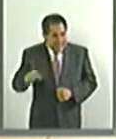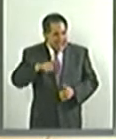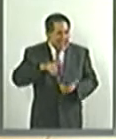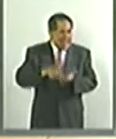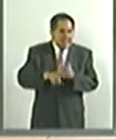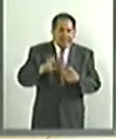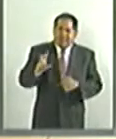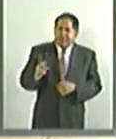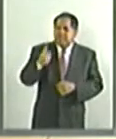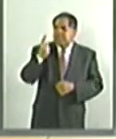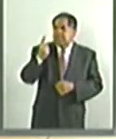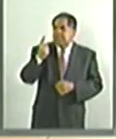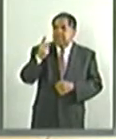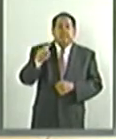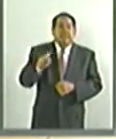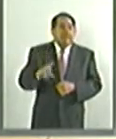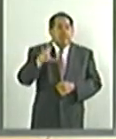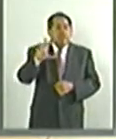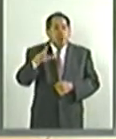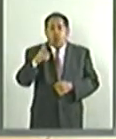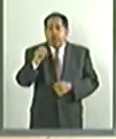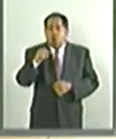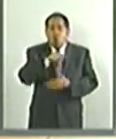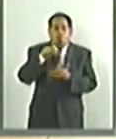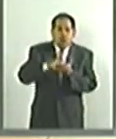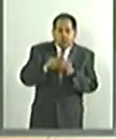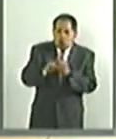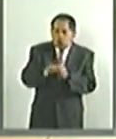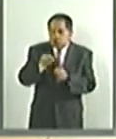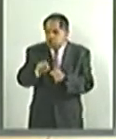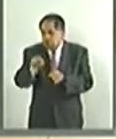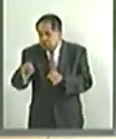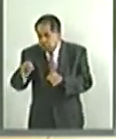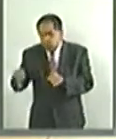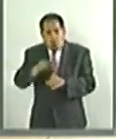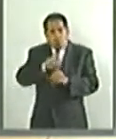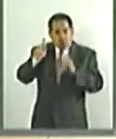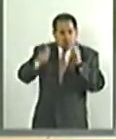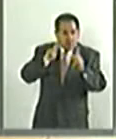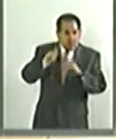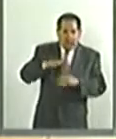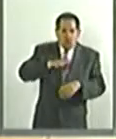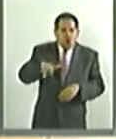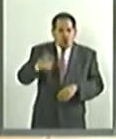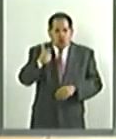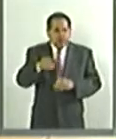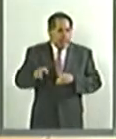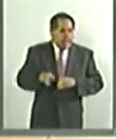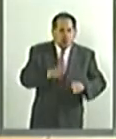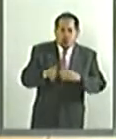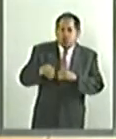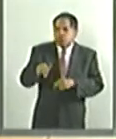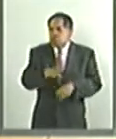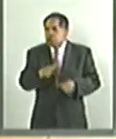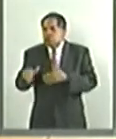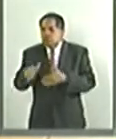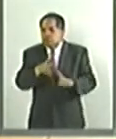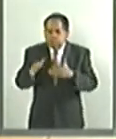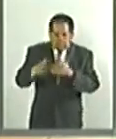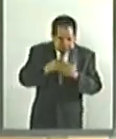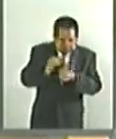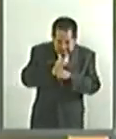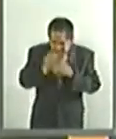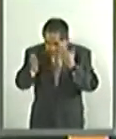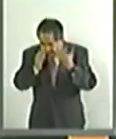con 35 geositios visitables por 12 senderos que conducen a la